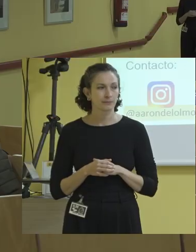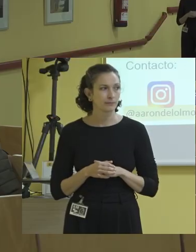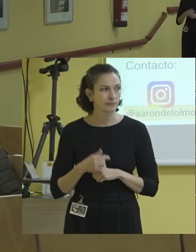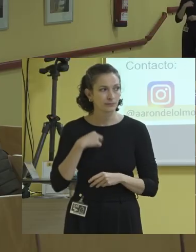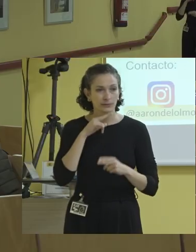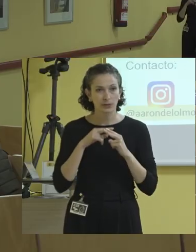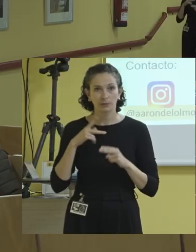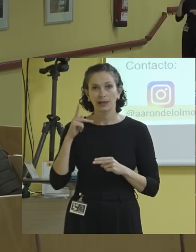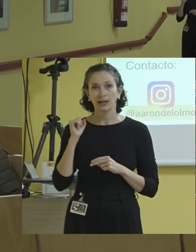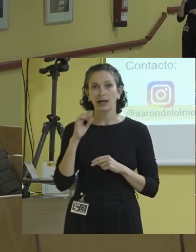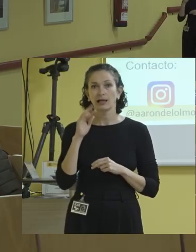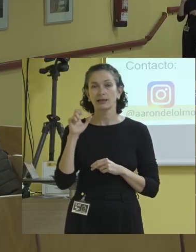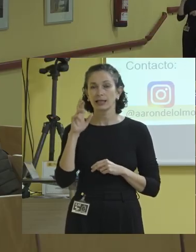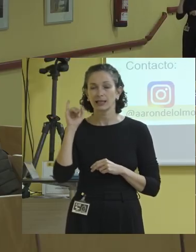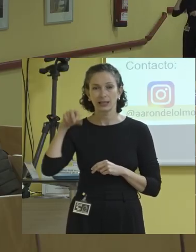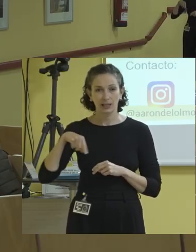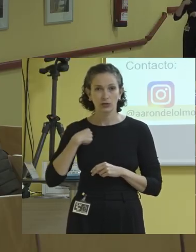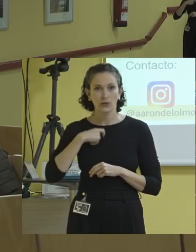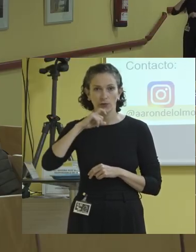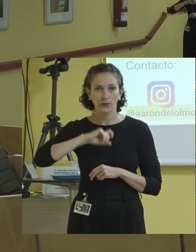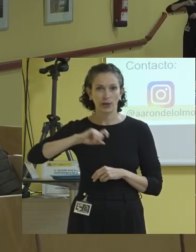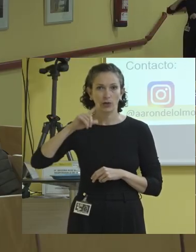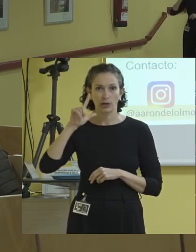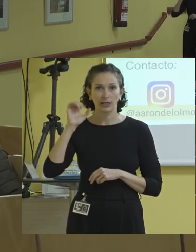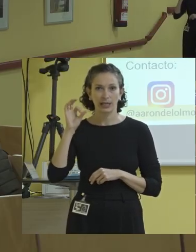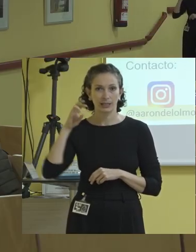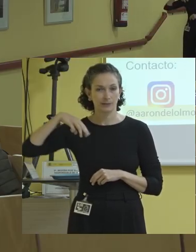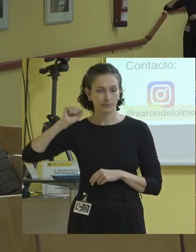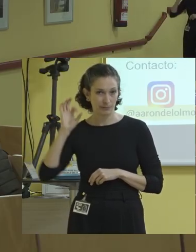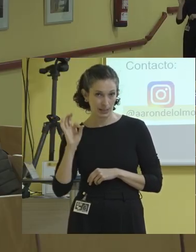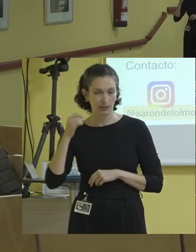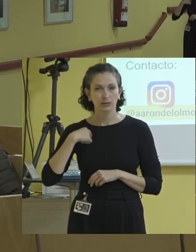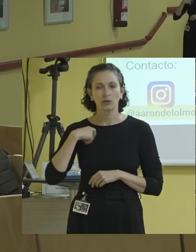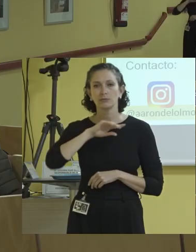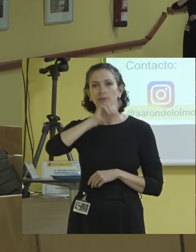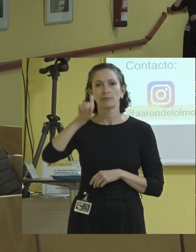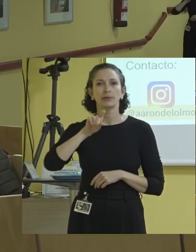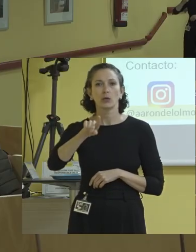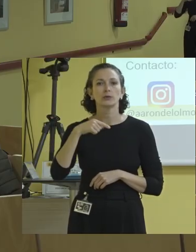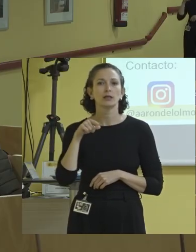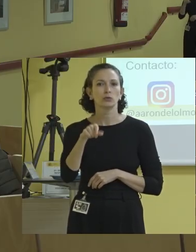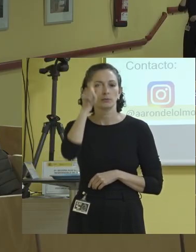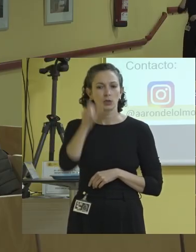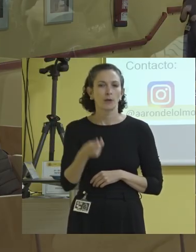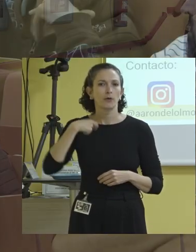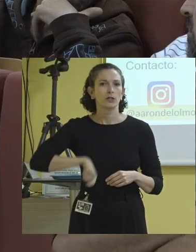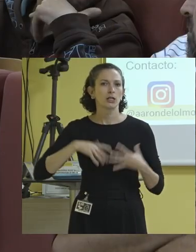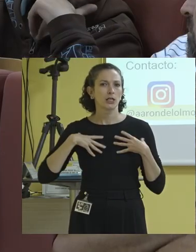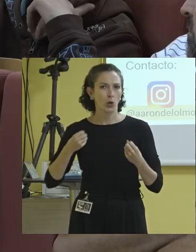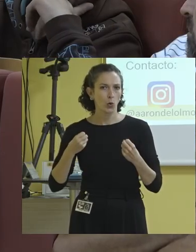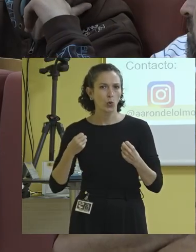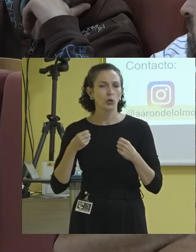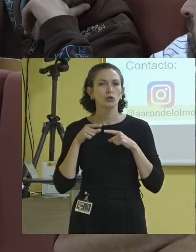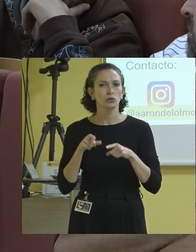Mi nombre es Catherine Preciado, soy de la Fundación Lesmes. La pregunta mía sería, como profesionales de la salud, ¿cuál sería